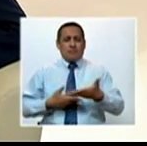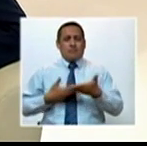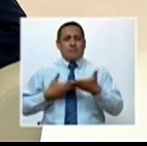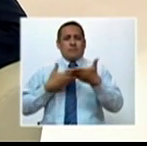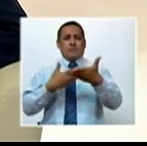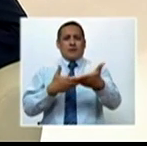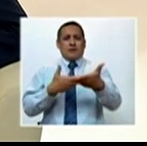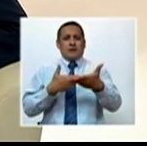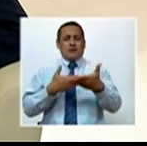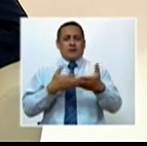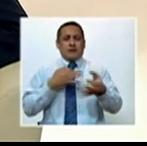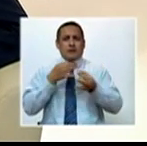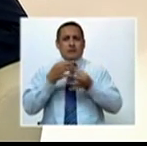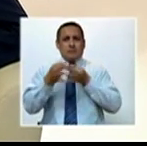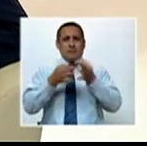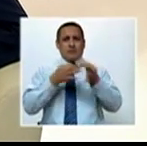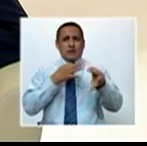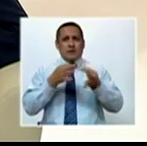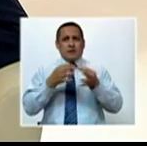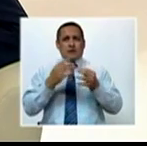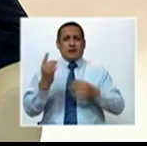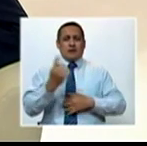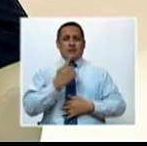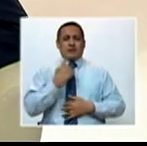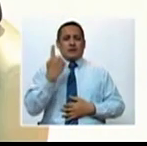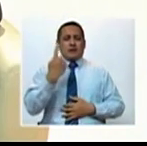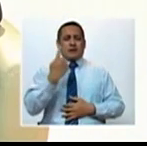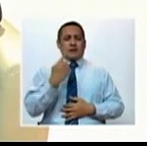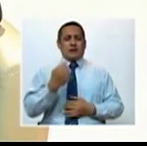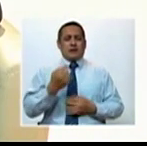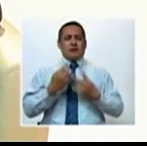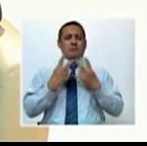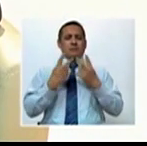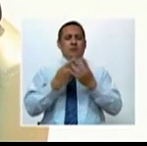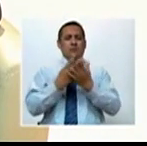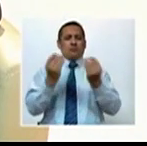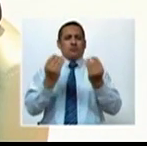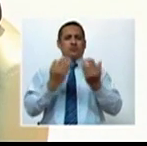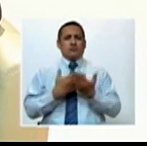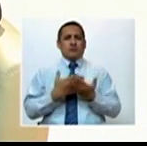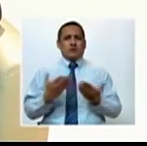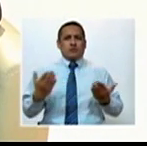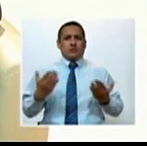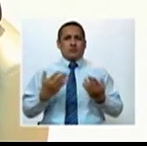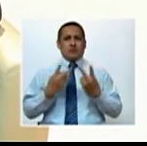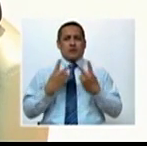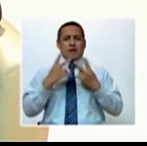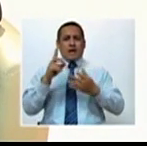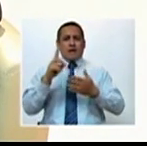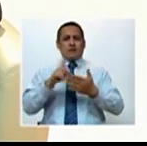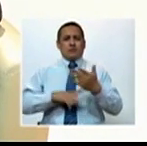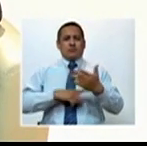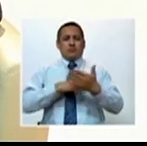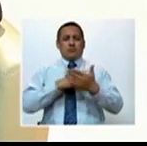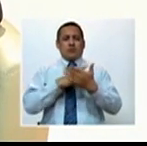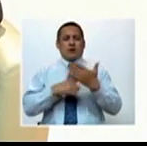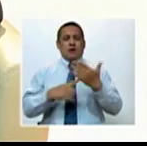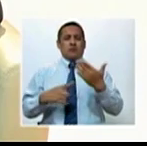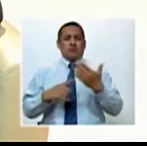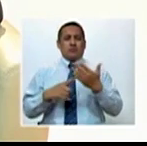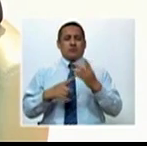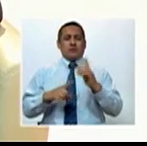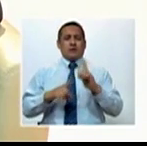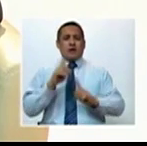Sabemos que hay muchos casos, hay varios casos en los que